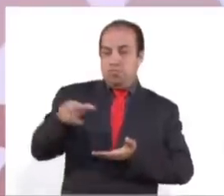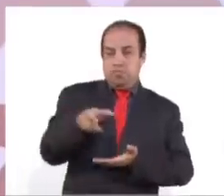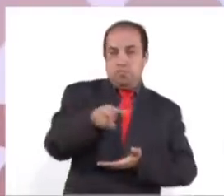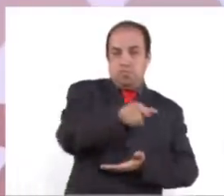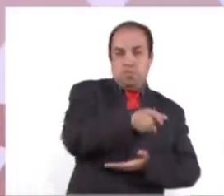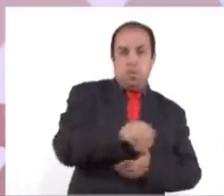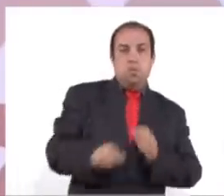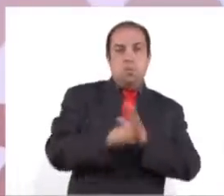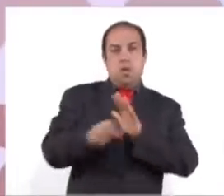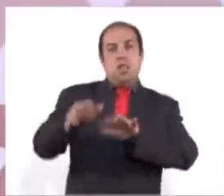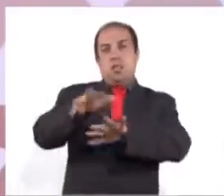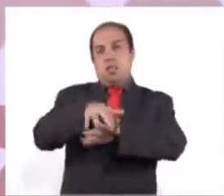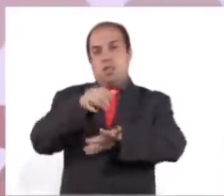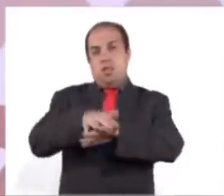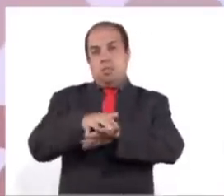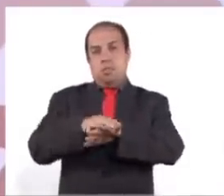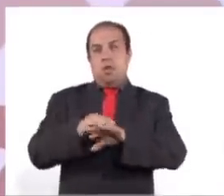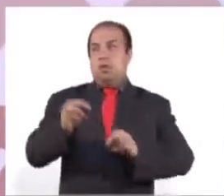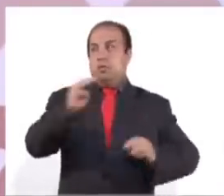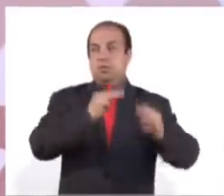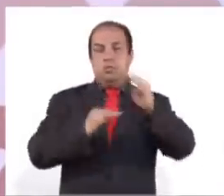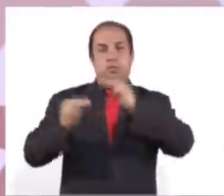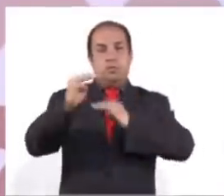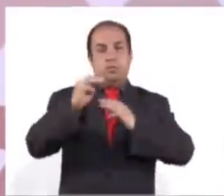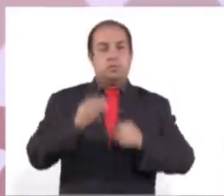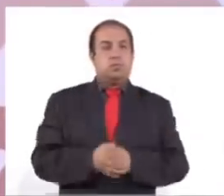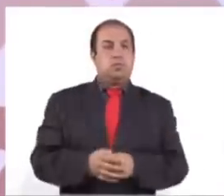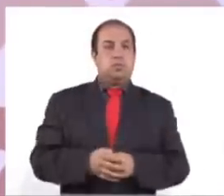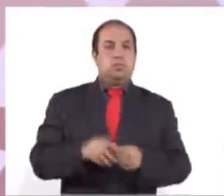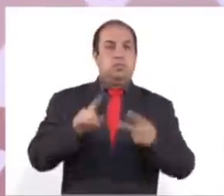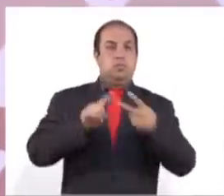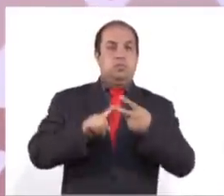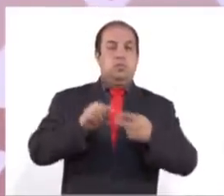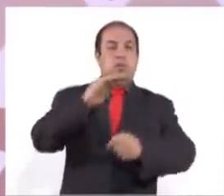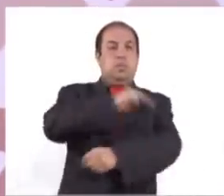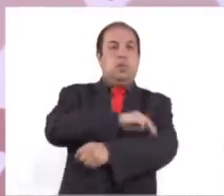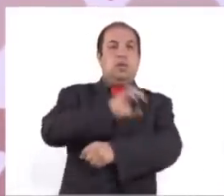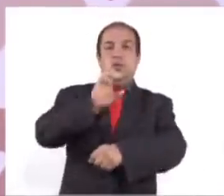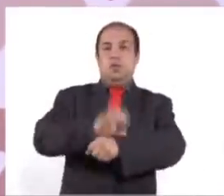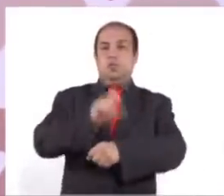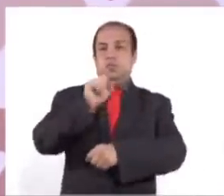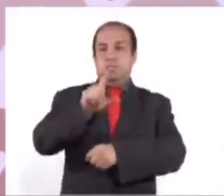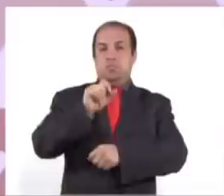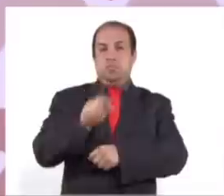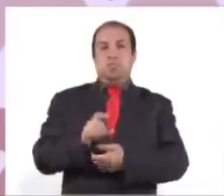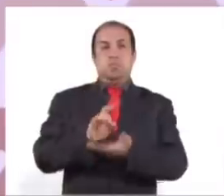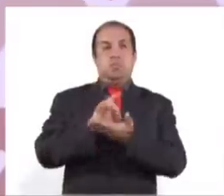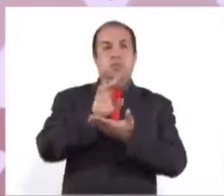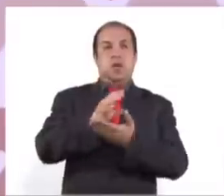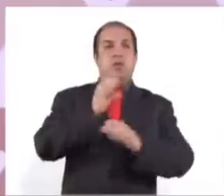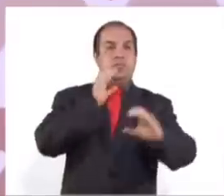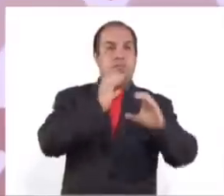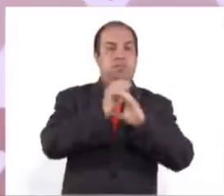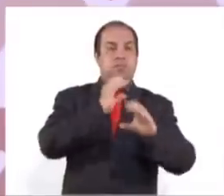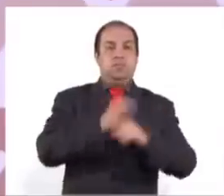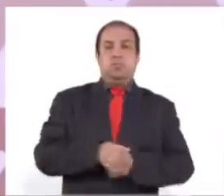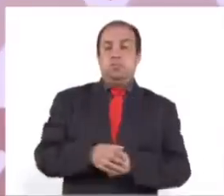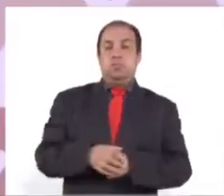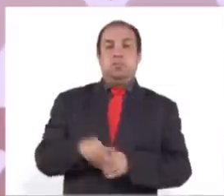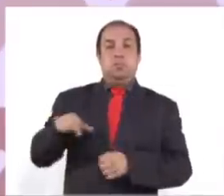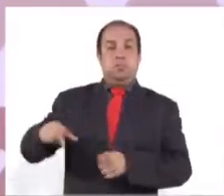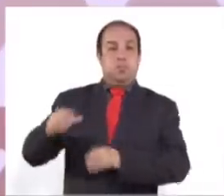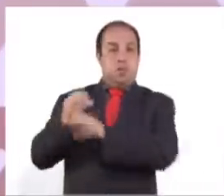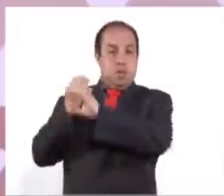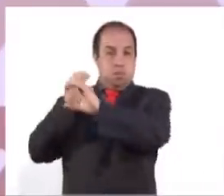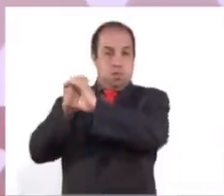Tlalpan, en la parte alta de Tlalpan, y van a estar en la Magdalena Contreras. Son, por lo tanto, unidades